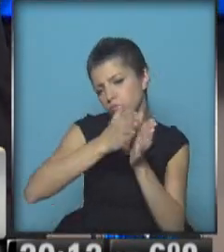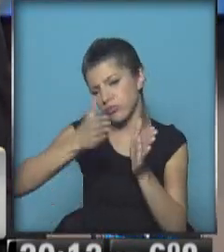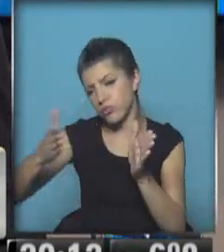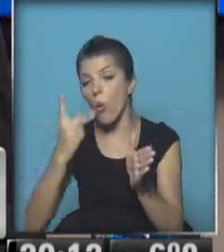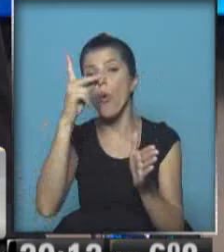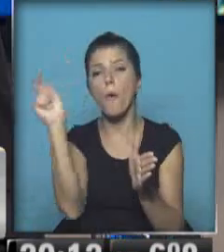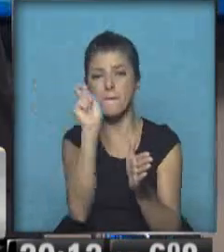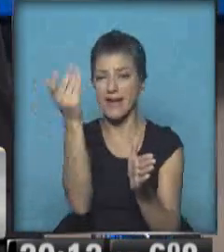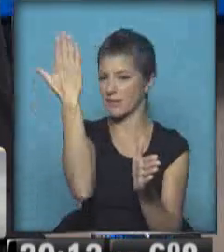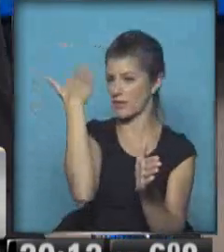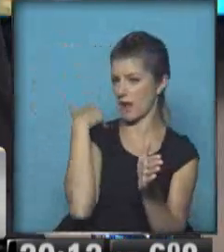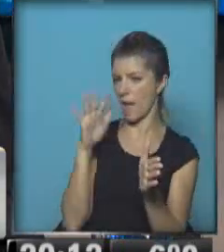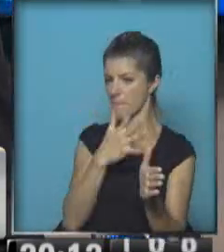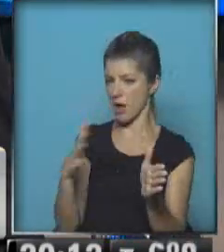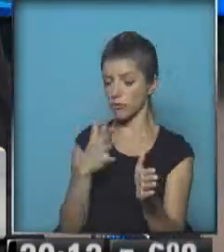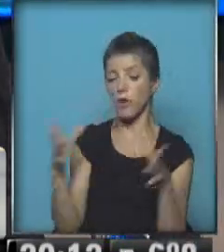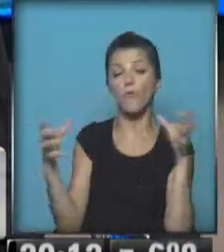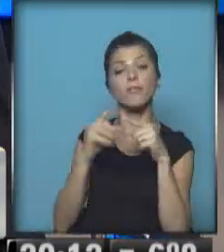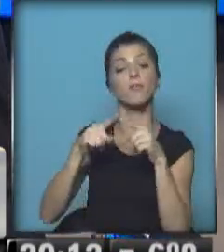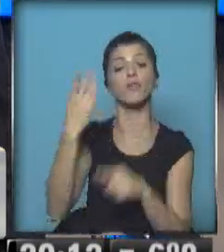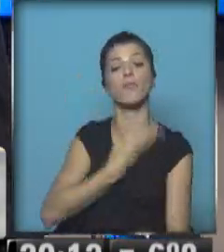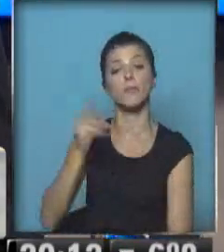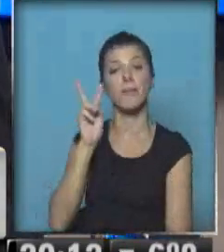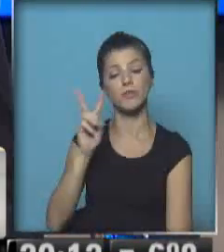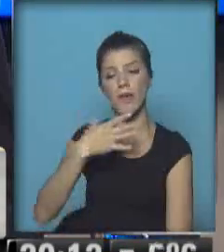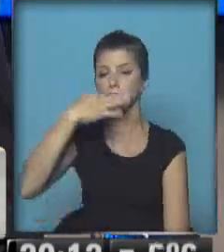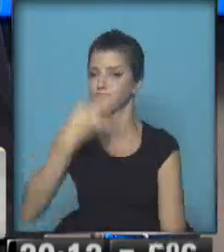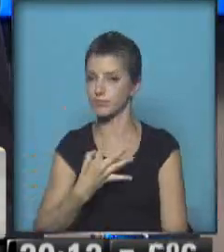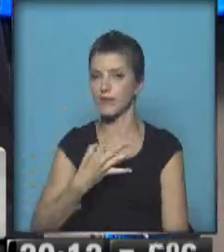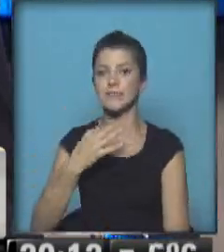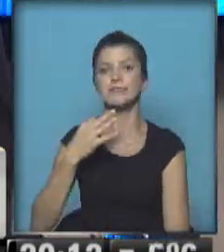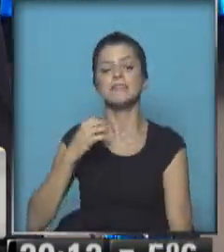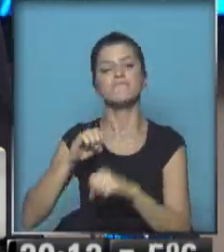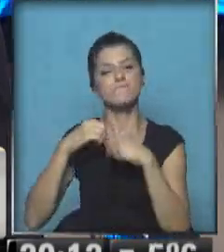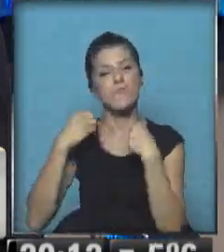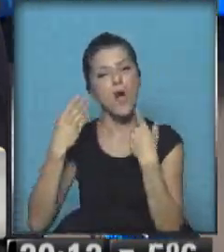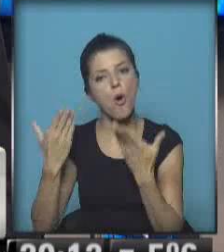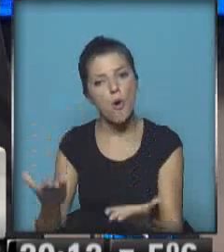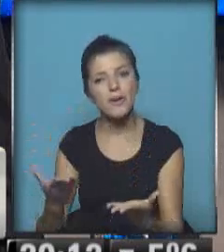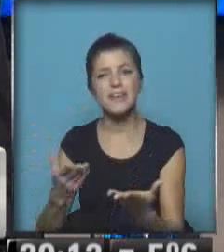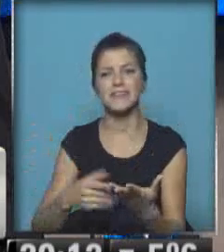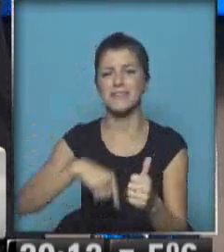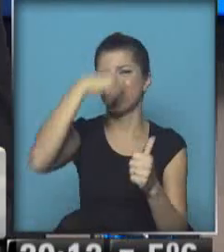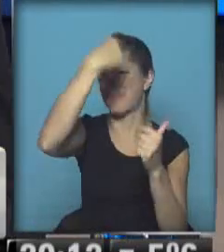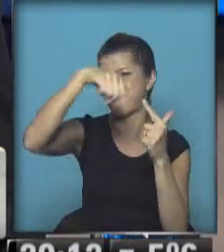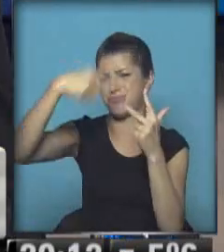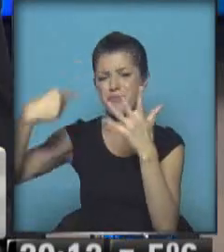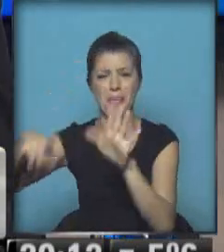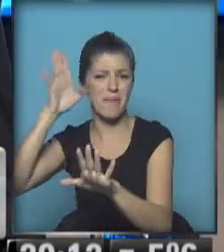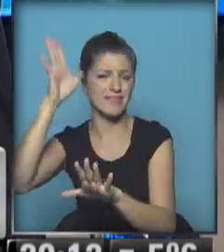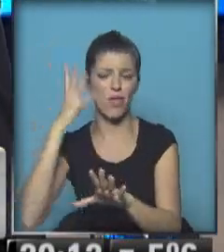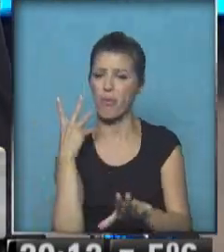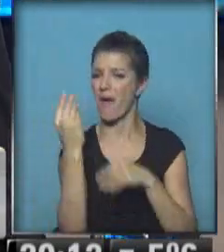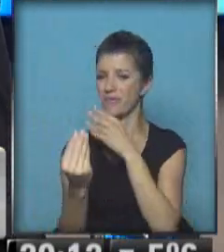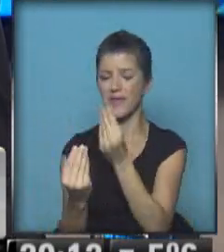eh dentro del frente para la victoria se llegó a la convicción de que no era aconsejable hacer tener tantas opciones para